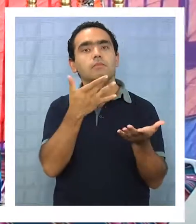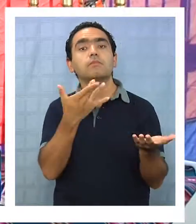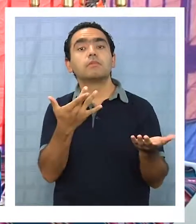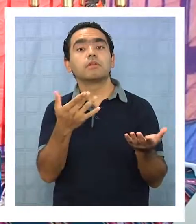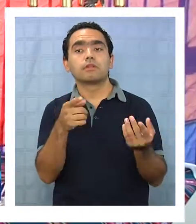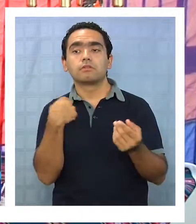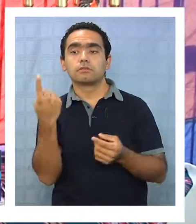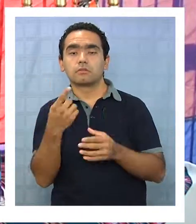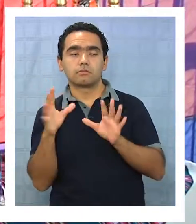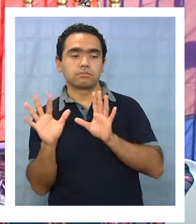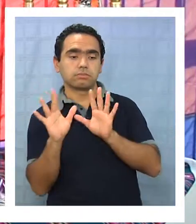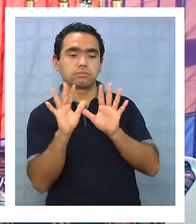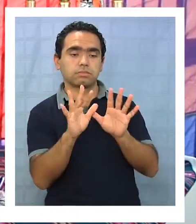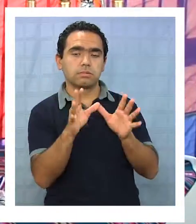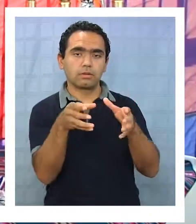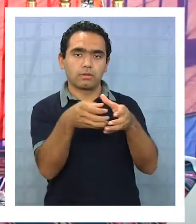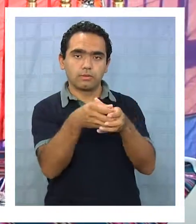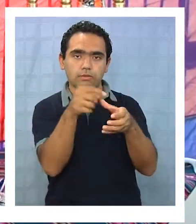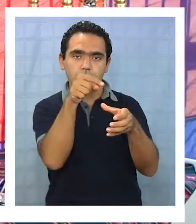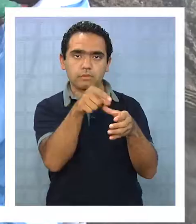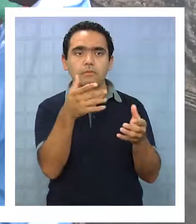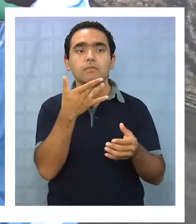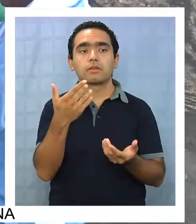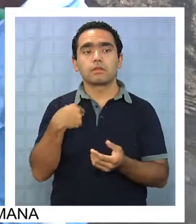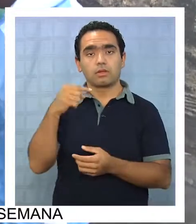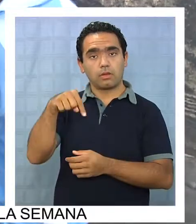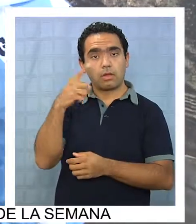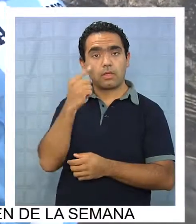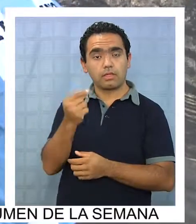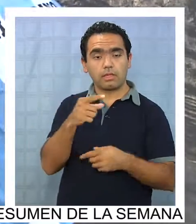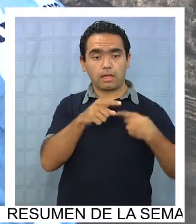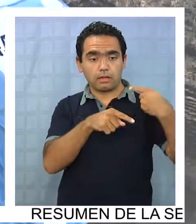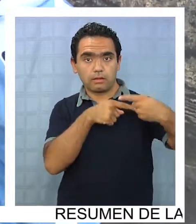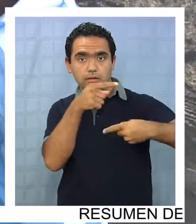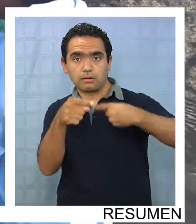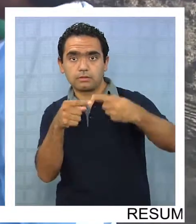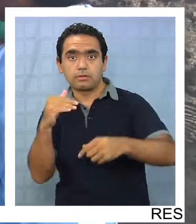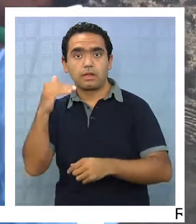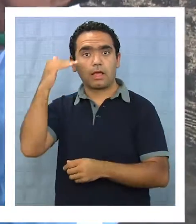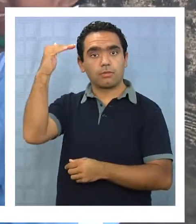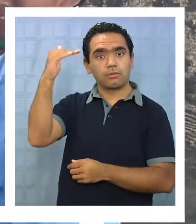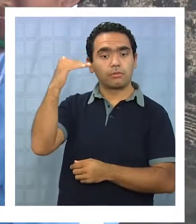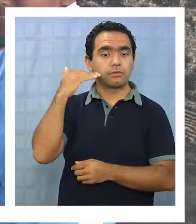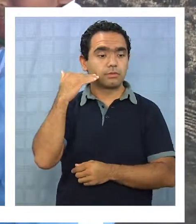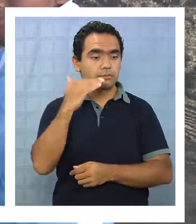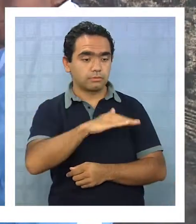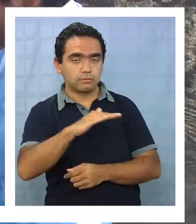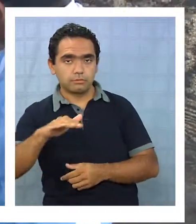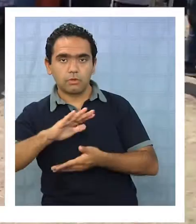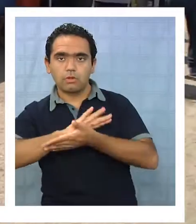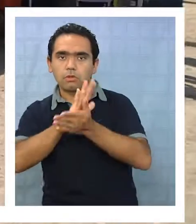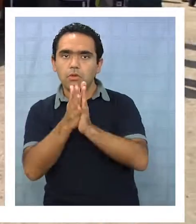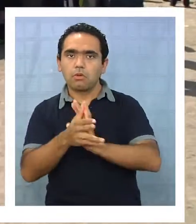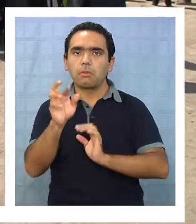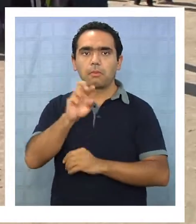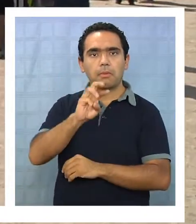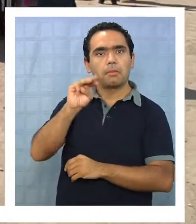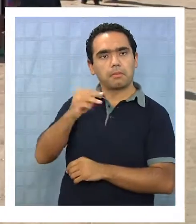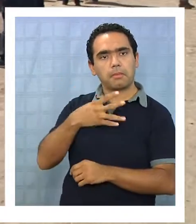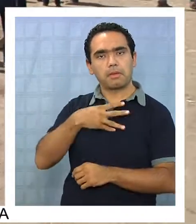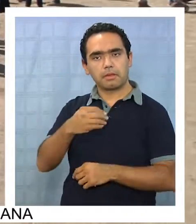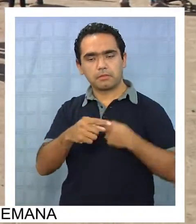el papá, la mamá, el niño, el abuelo, la comunidad se junta acá, yo considero que es algo